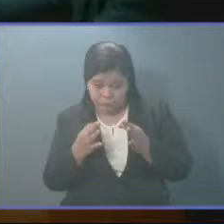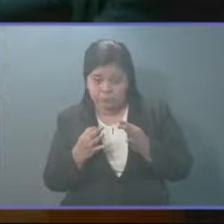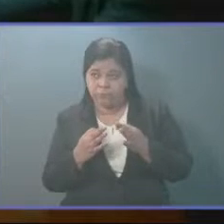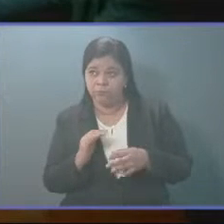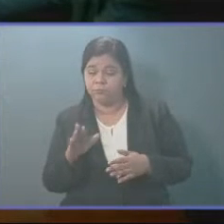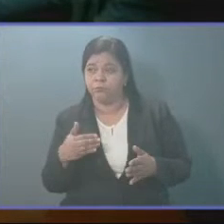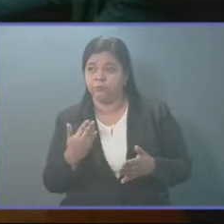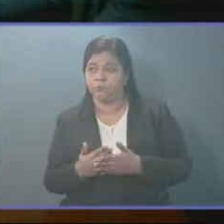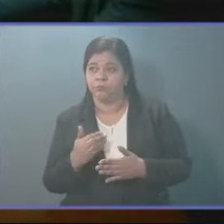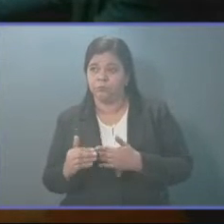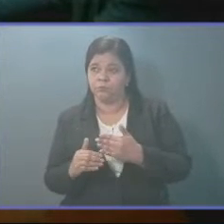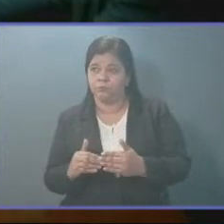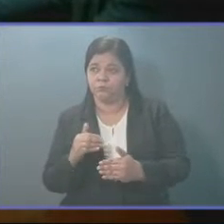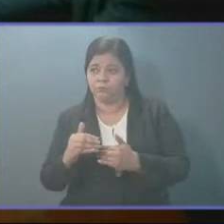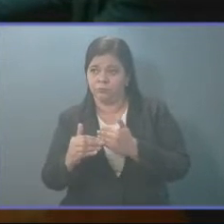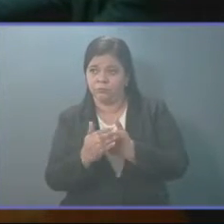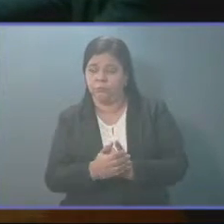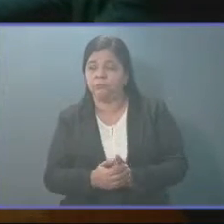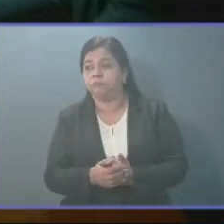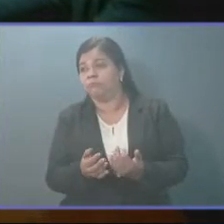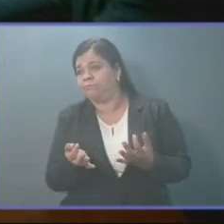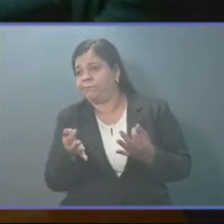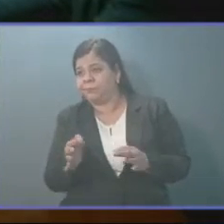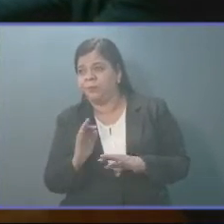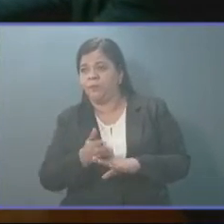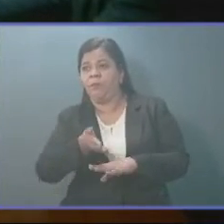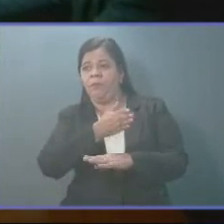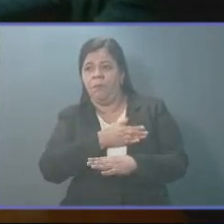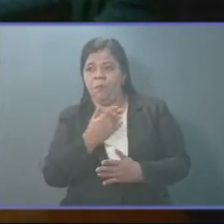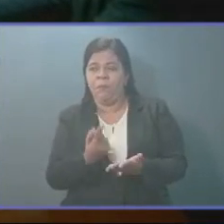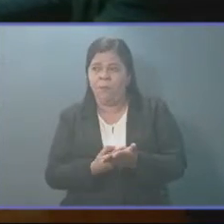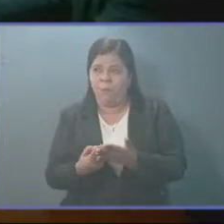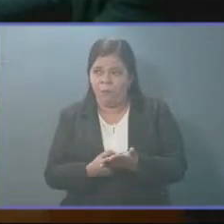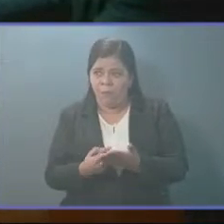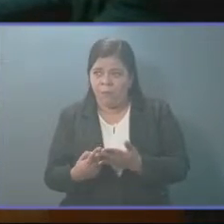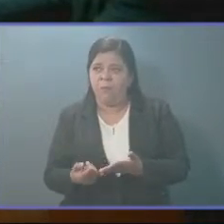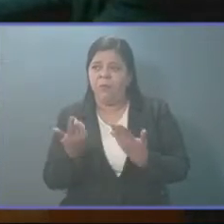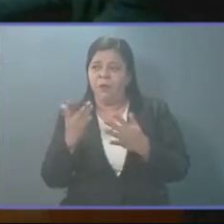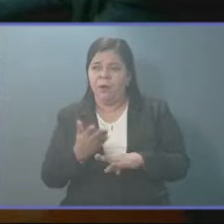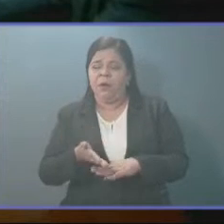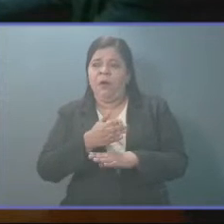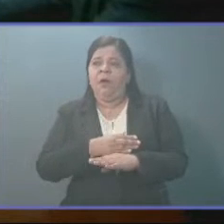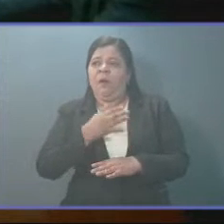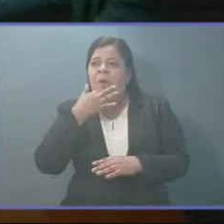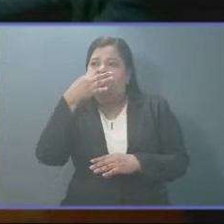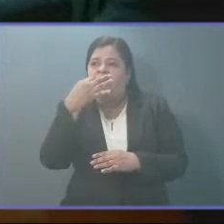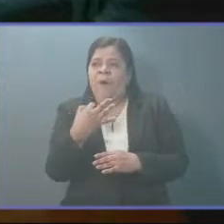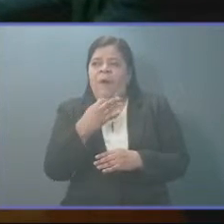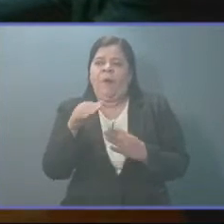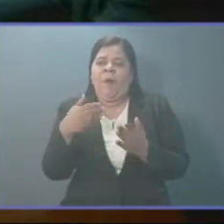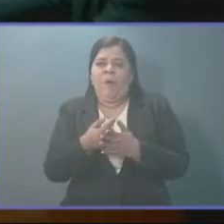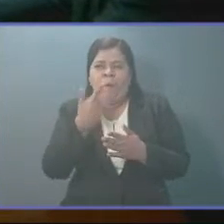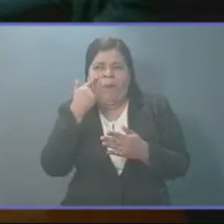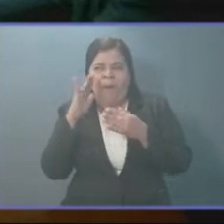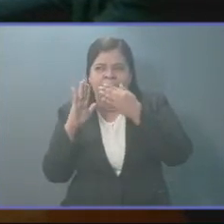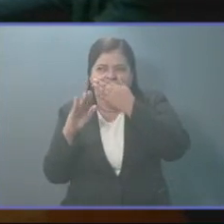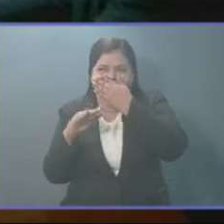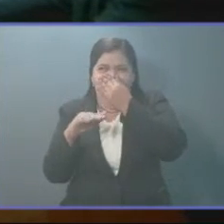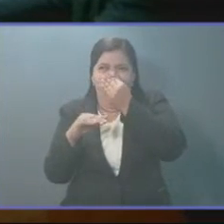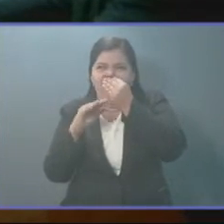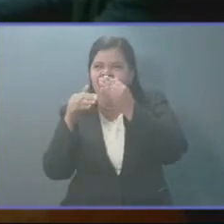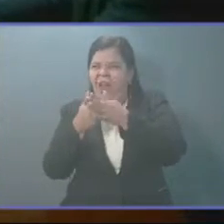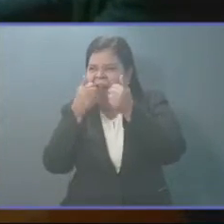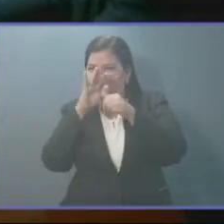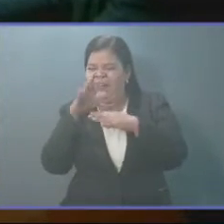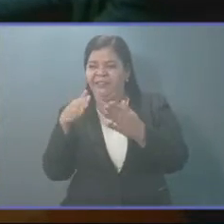las cosas litigadas y en la manera en que hayan sido disputadas, sabida que sea la verdad por las pruebas que hayan sido aportadas por las